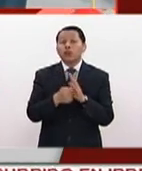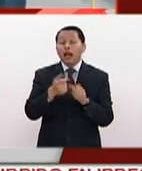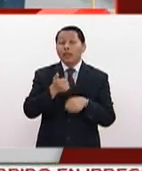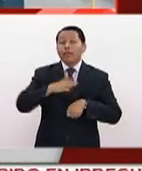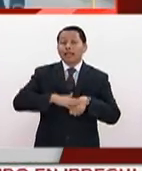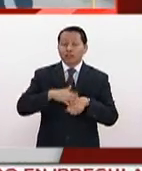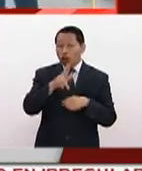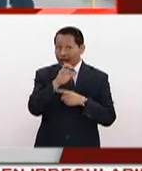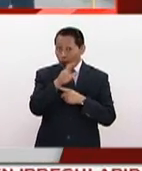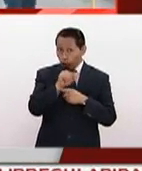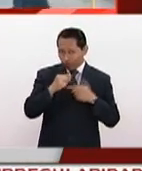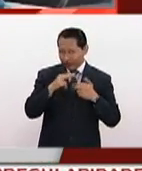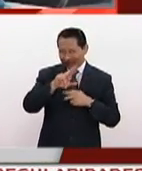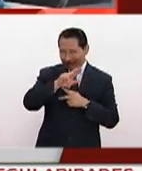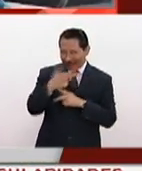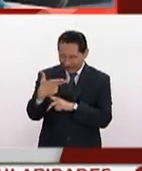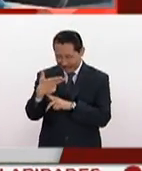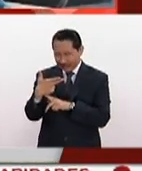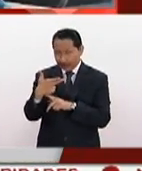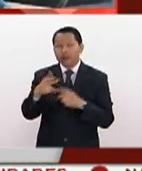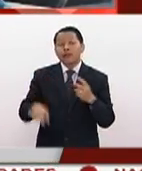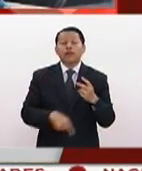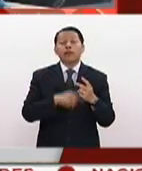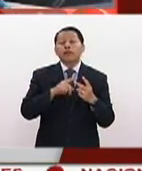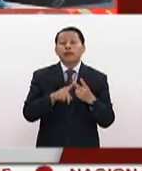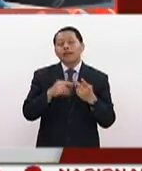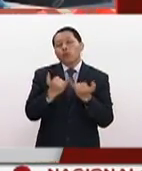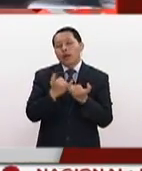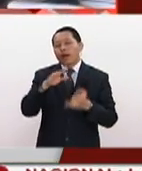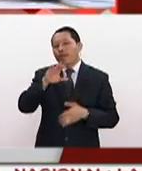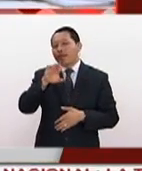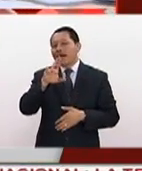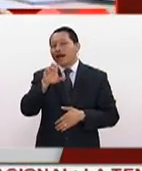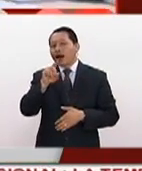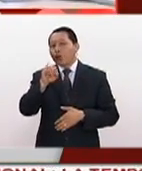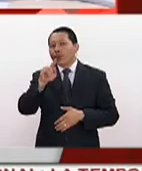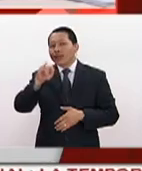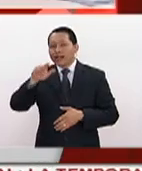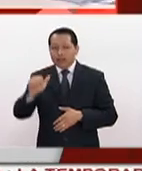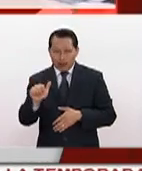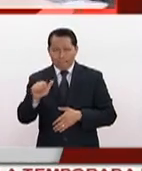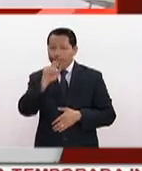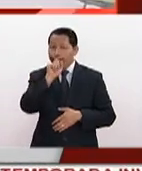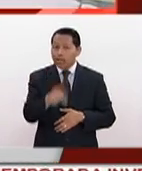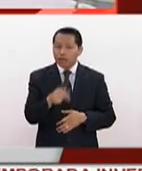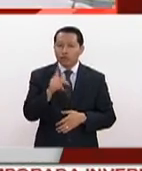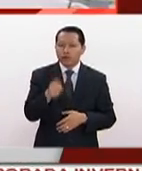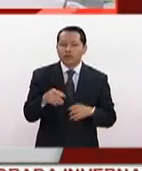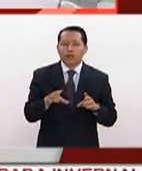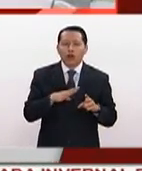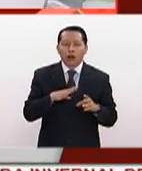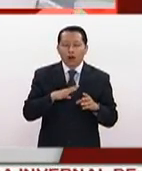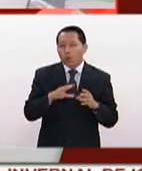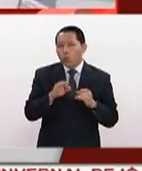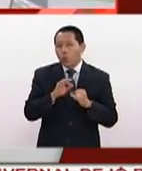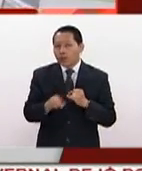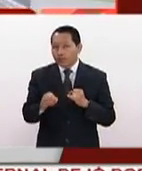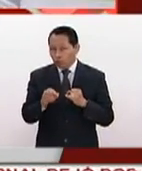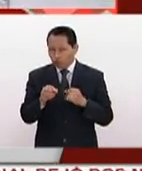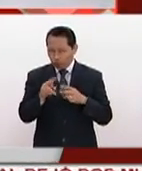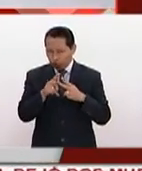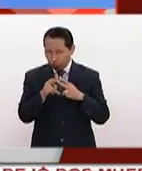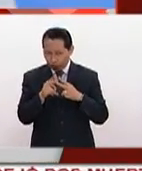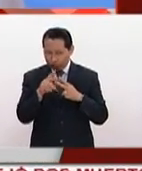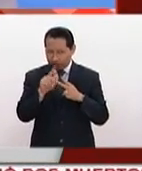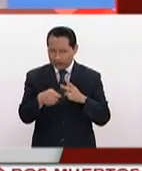de recursos humanos y técnico en mercadotecnia. De tal manera que estas 2 últimas opciones le